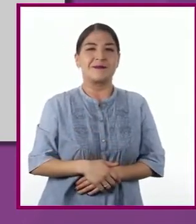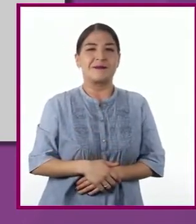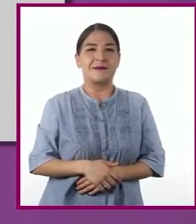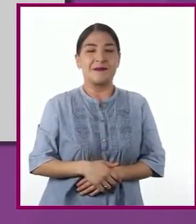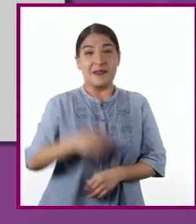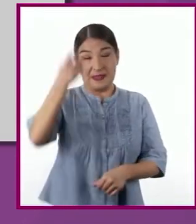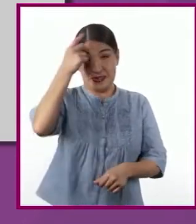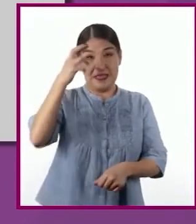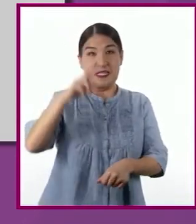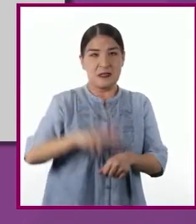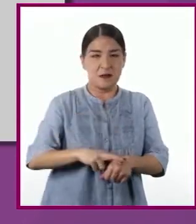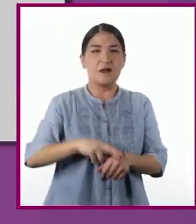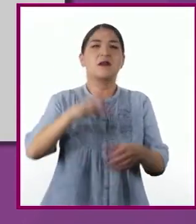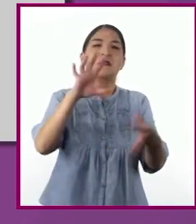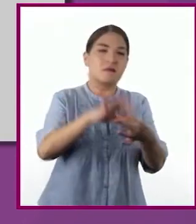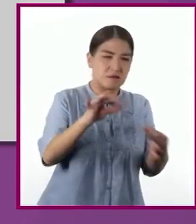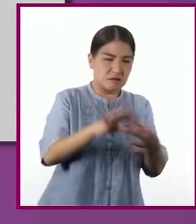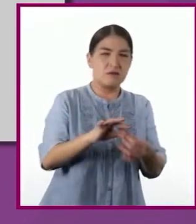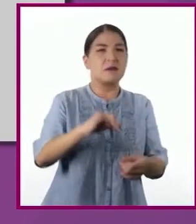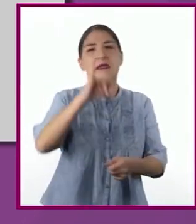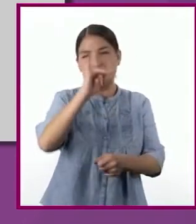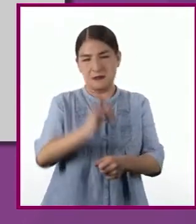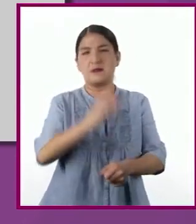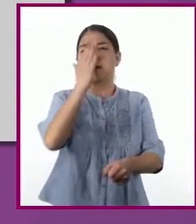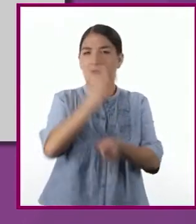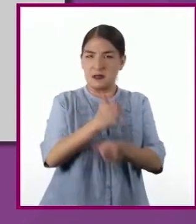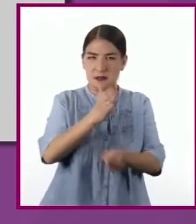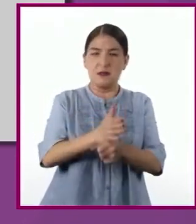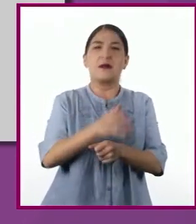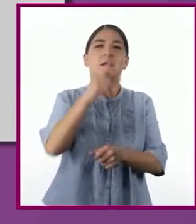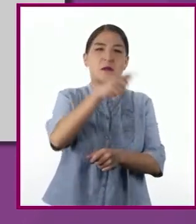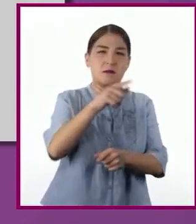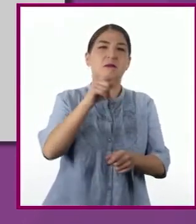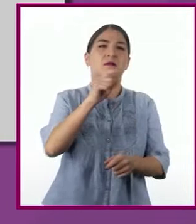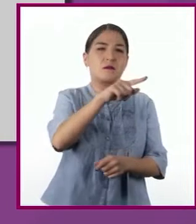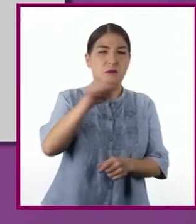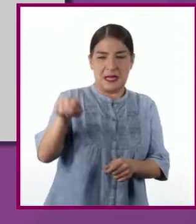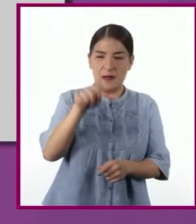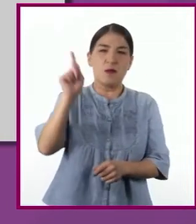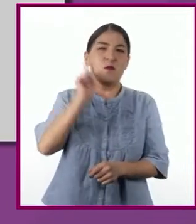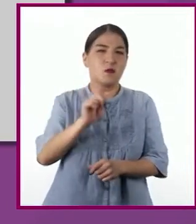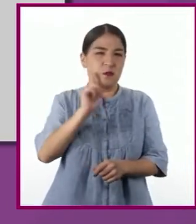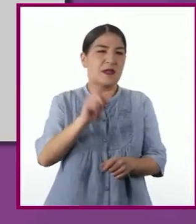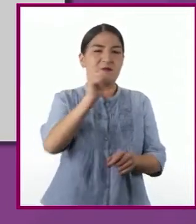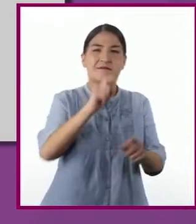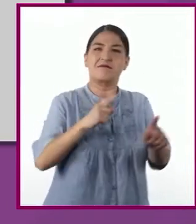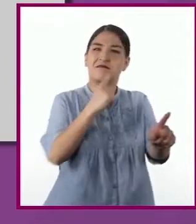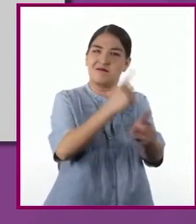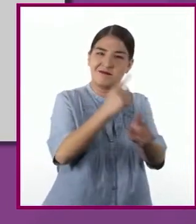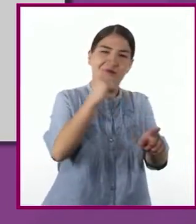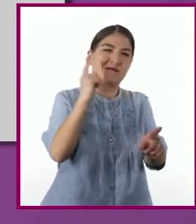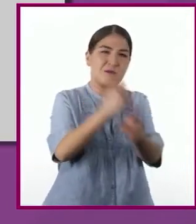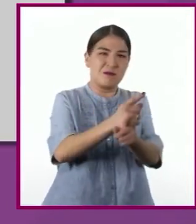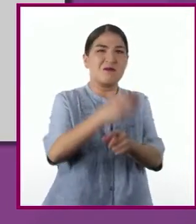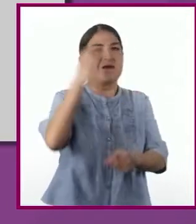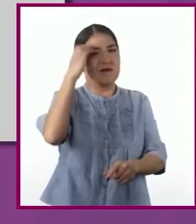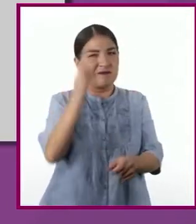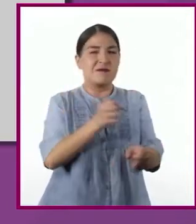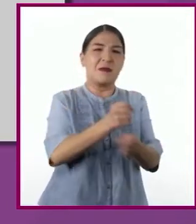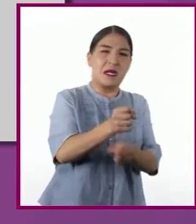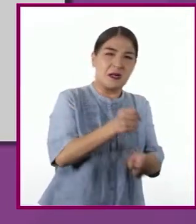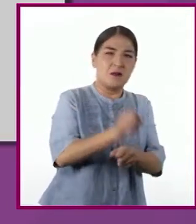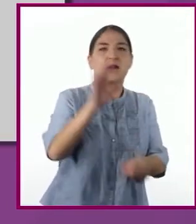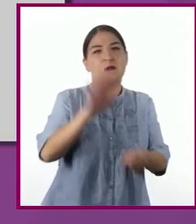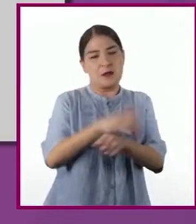El director aclaró que se aplicaría la sanción correspondiente a las alumnas que la agredieron, conforme al